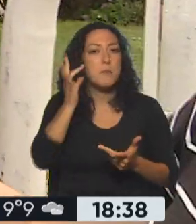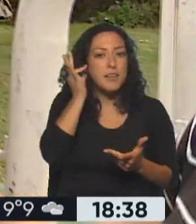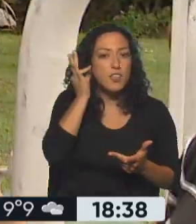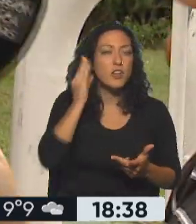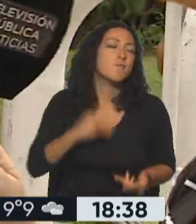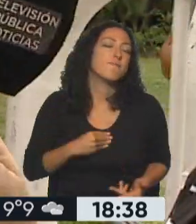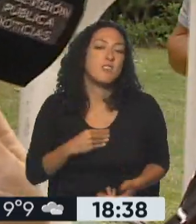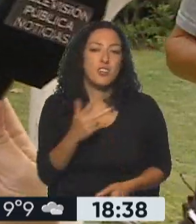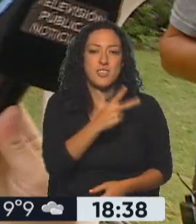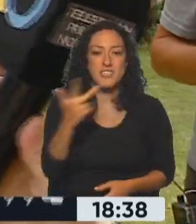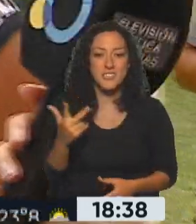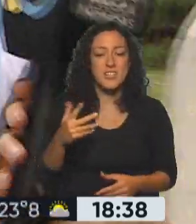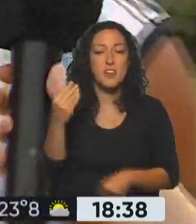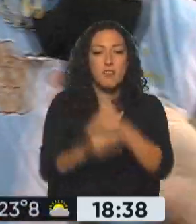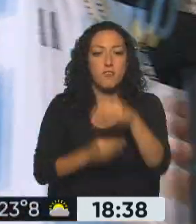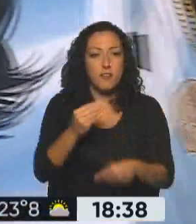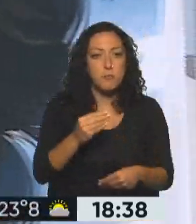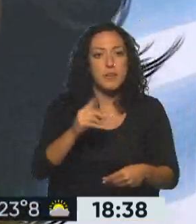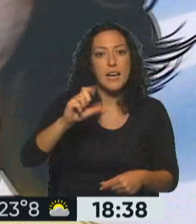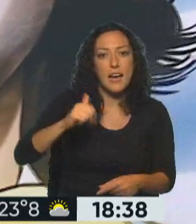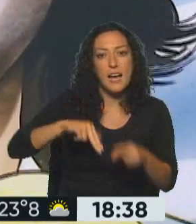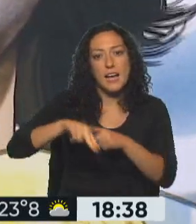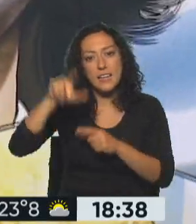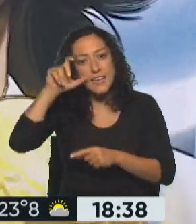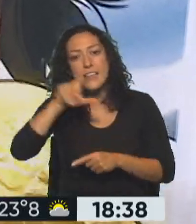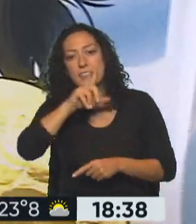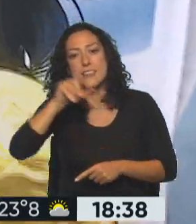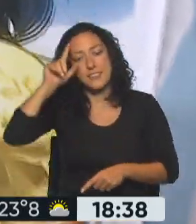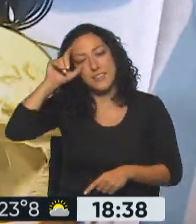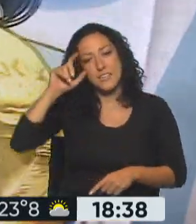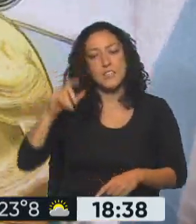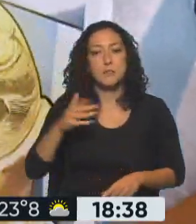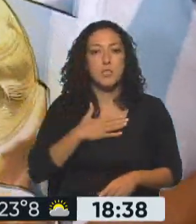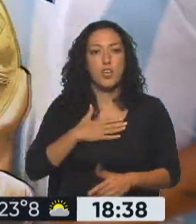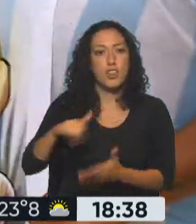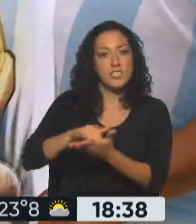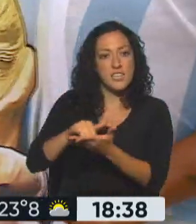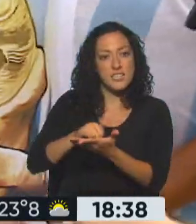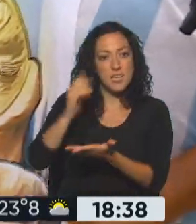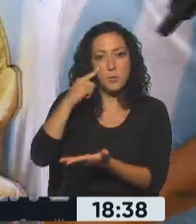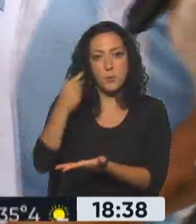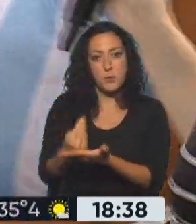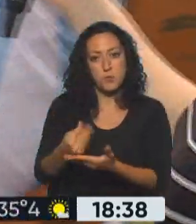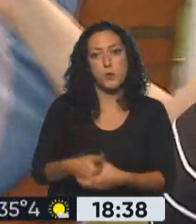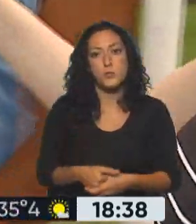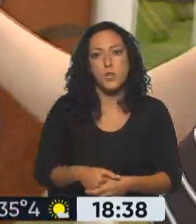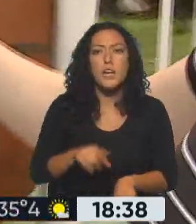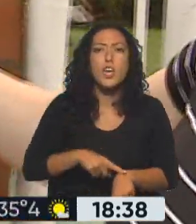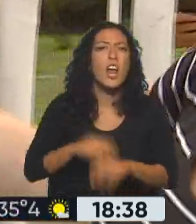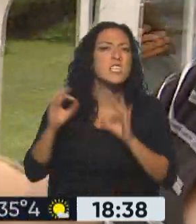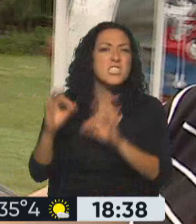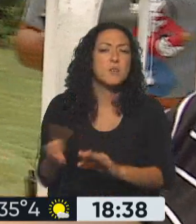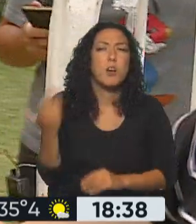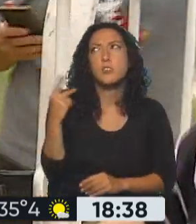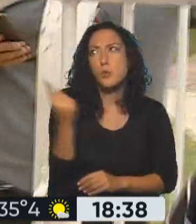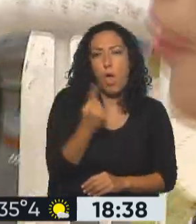ídolos. Y acá dice familia Cañete. Familia Cañete, toda mi familia. Familia Cañete, somos de acá de Ezeiza. ¿Desde qué hora están acá? Hace una